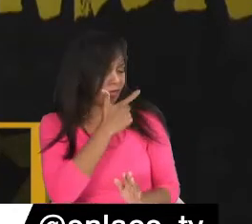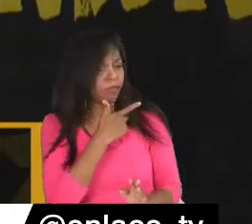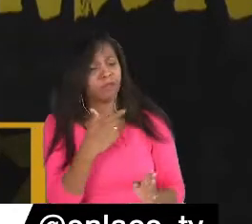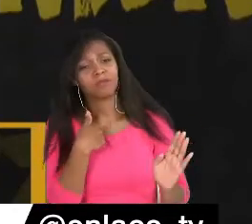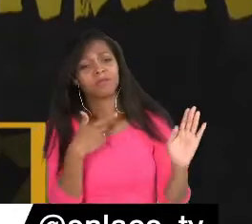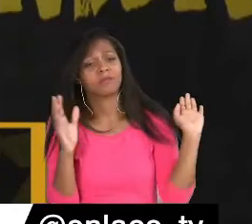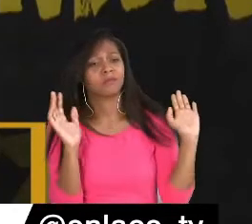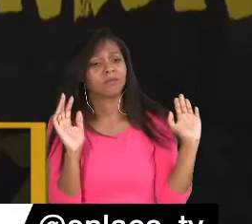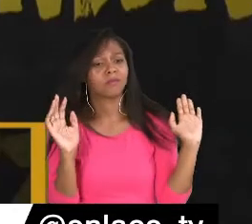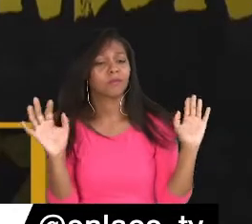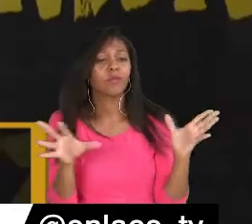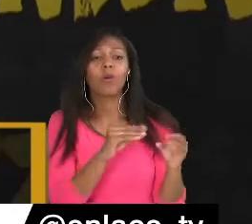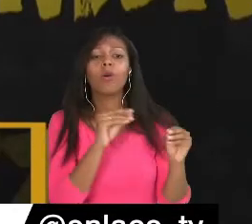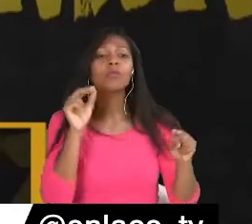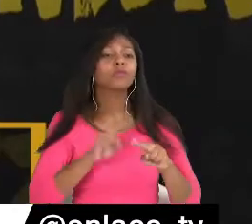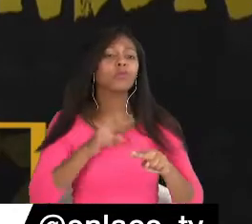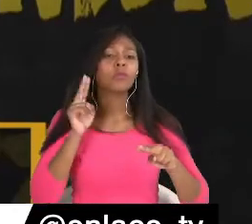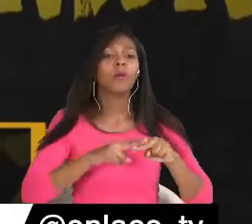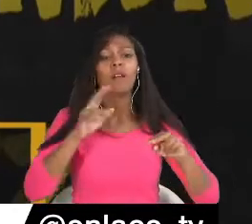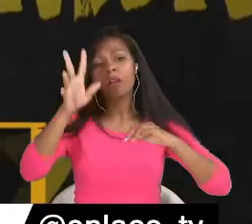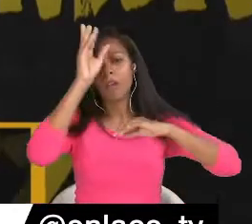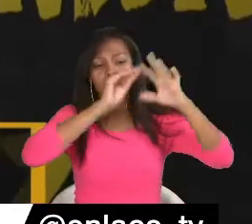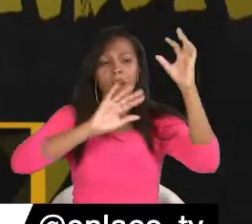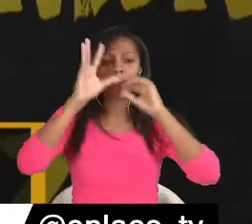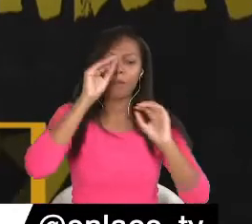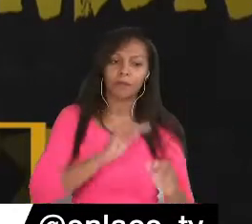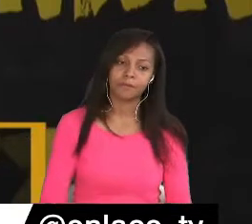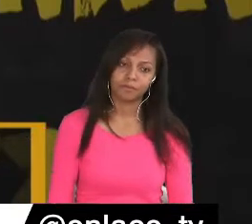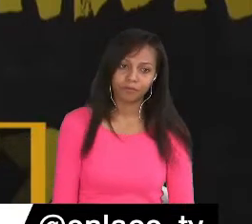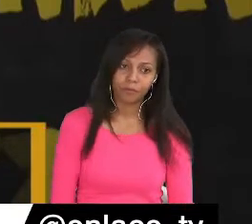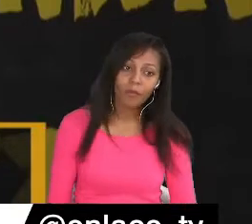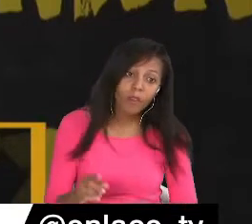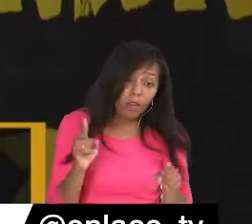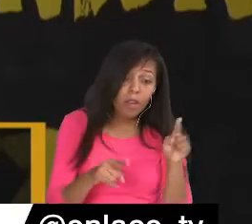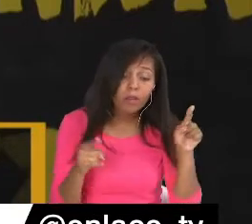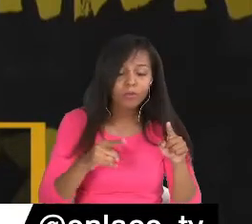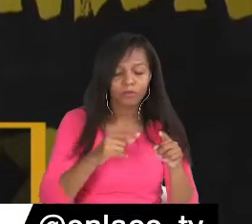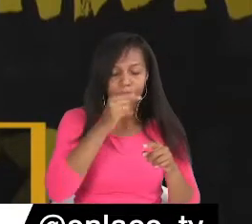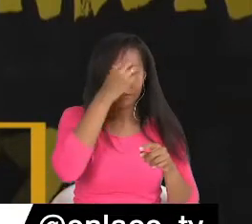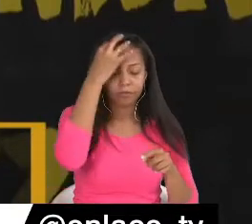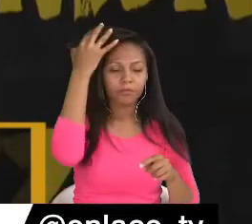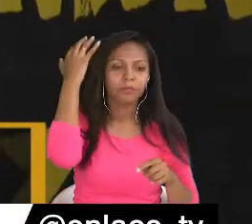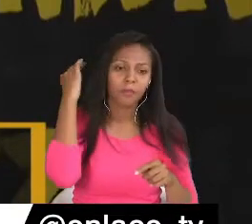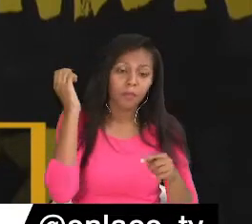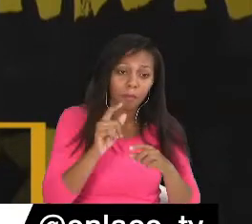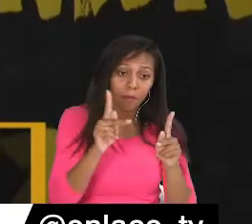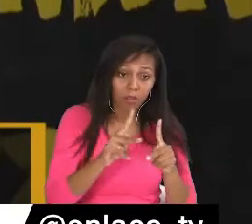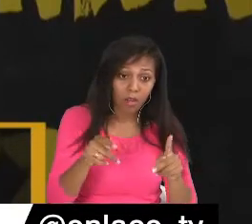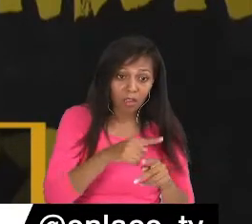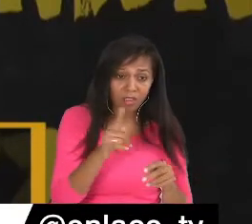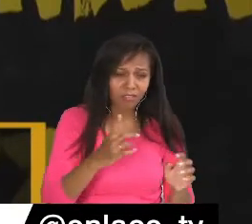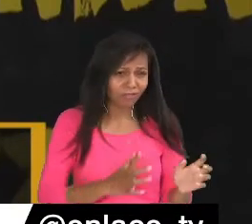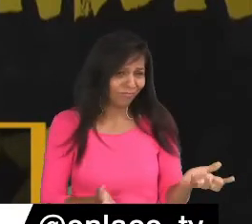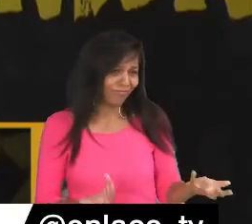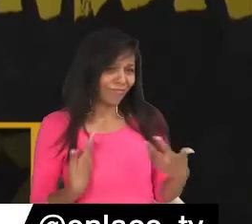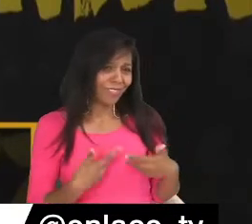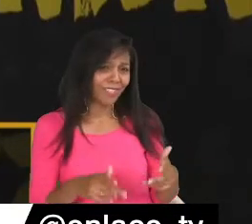todo es un aprendizaje en esta existencia. Entonces, aquellos que desafortunadamente evaden su compromiso, evaden su